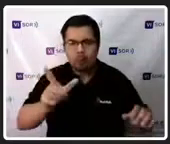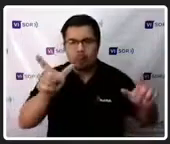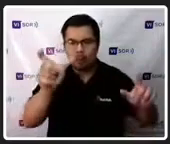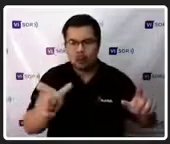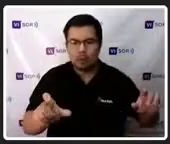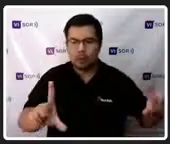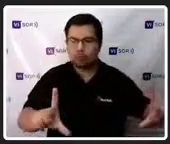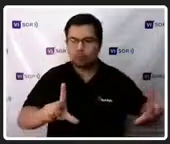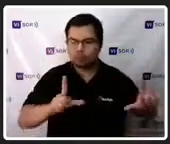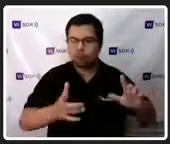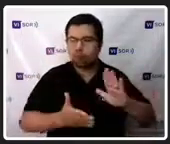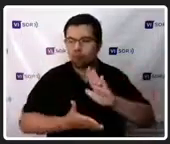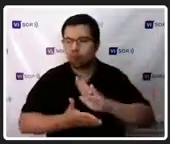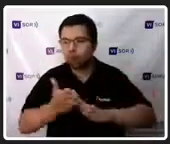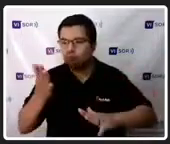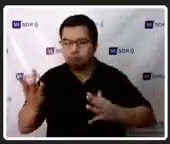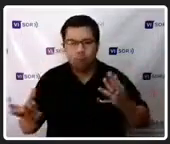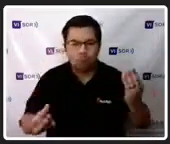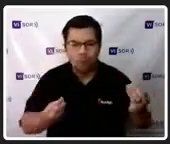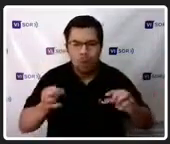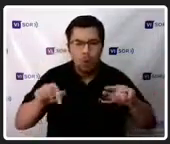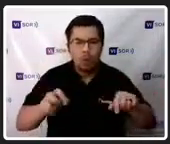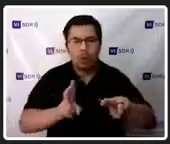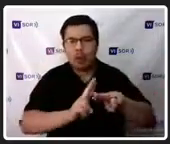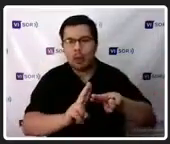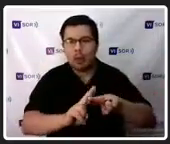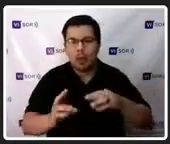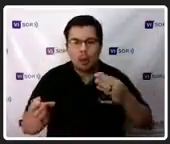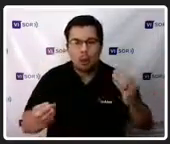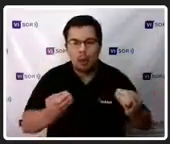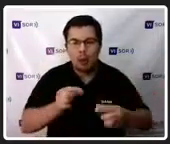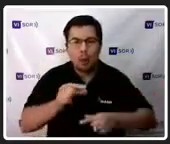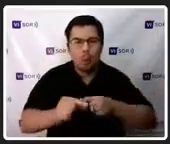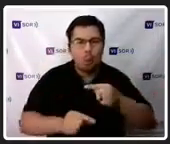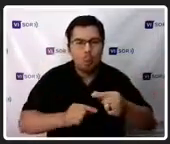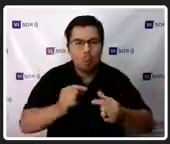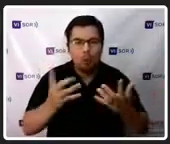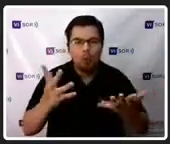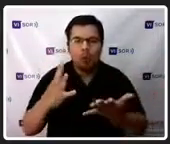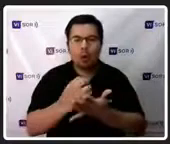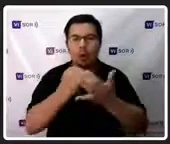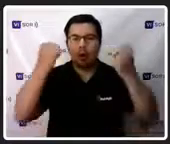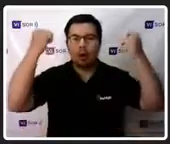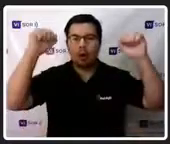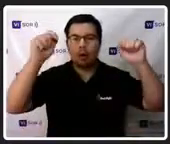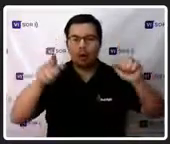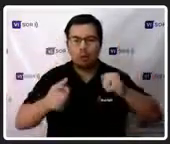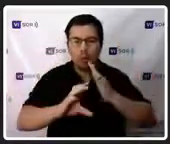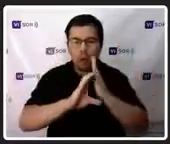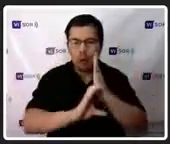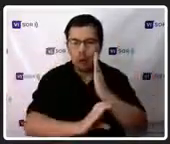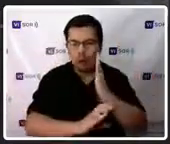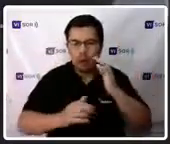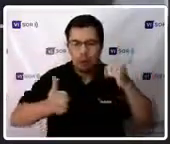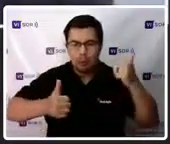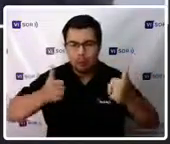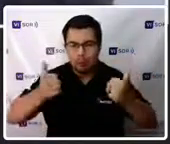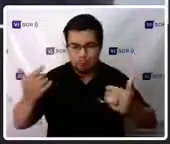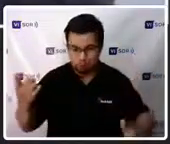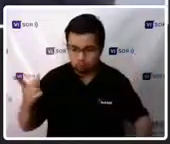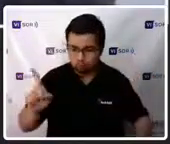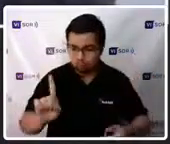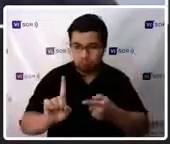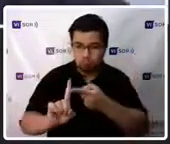haces hoy día y un poco, ¿no es cierto?, qué te ha llevado al éxito, ¿no es cierto?, de tu carrera profesional. Así que, Fernando, ahí toda la pantalla es